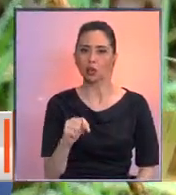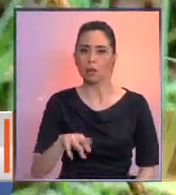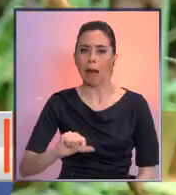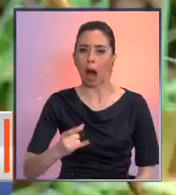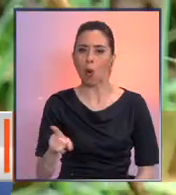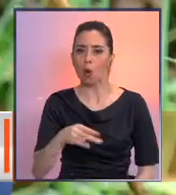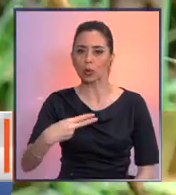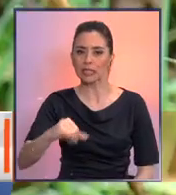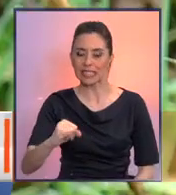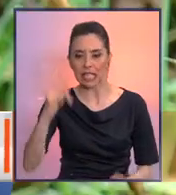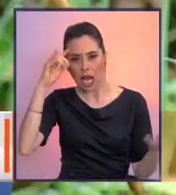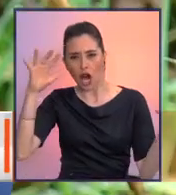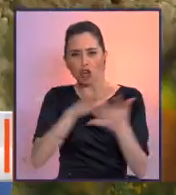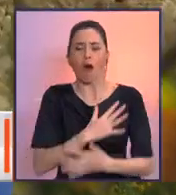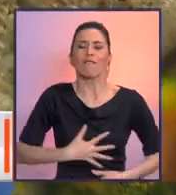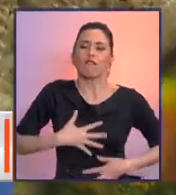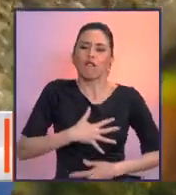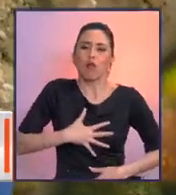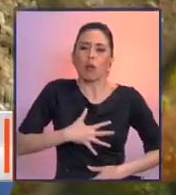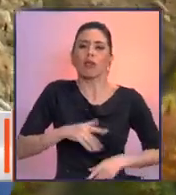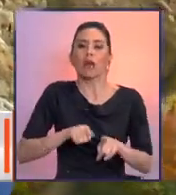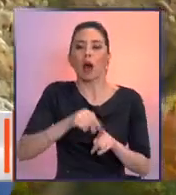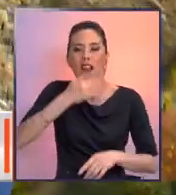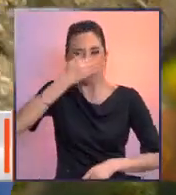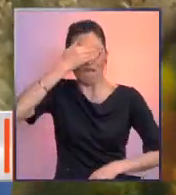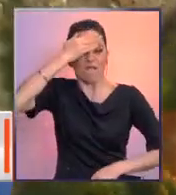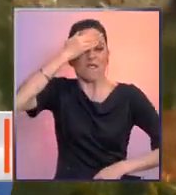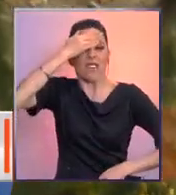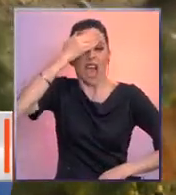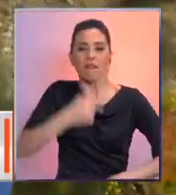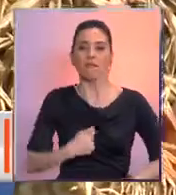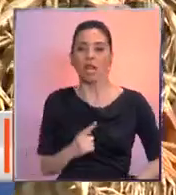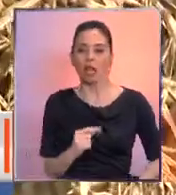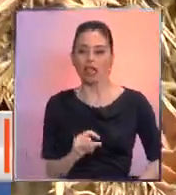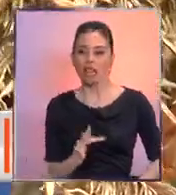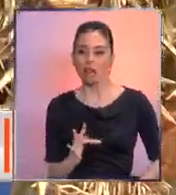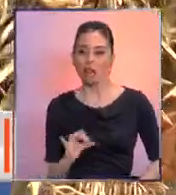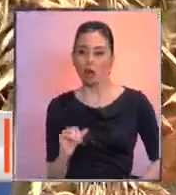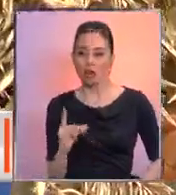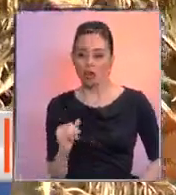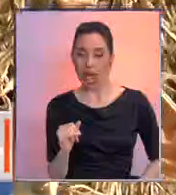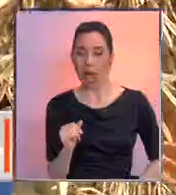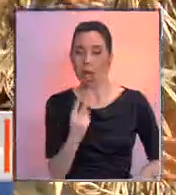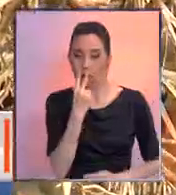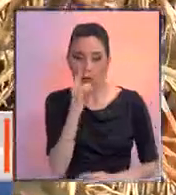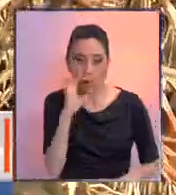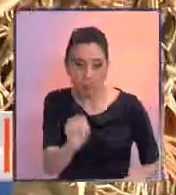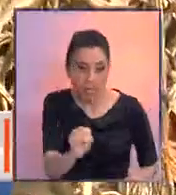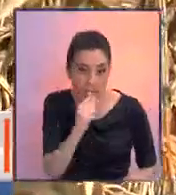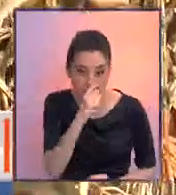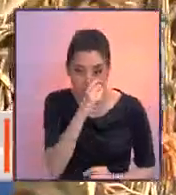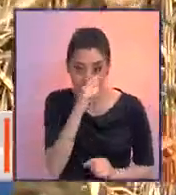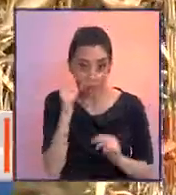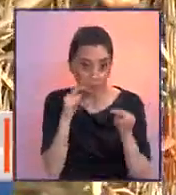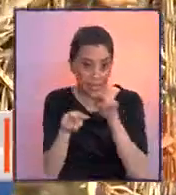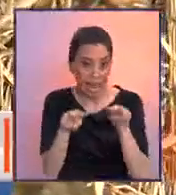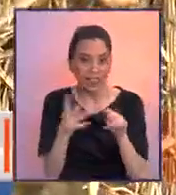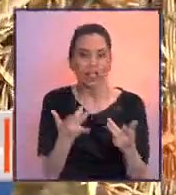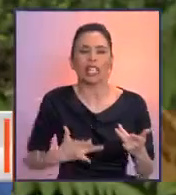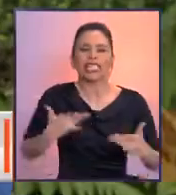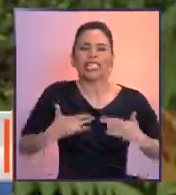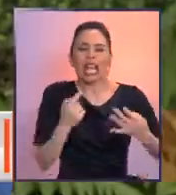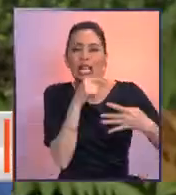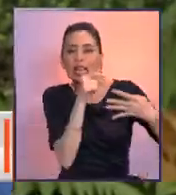ser confundida fácilmente con la fiebre tifoidea, pero para identificarla hay que estar especialmente atento a uno de sus